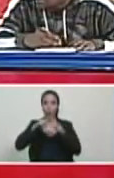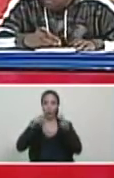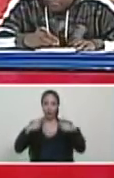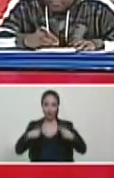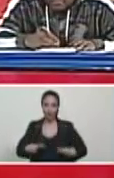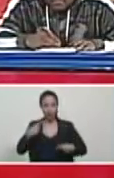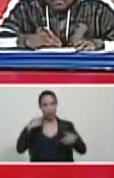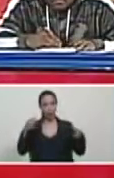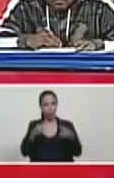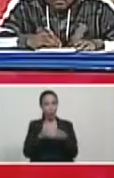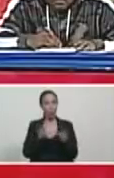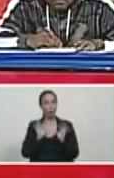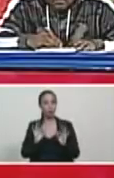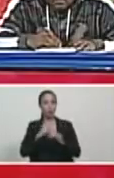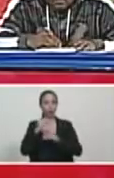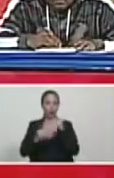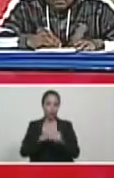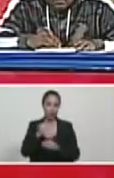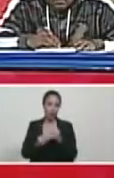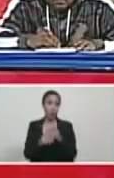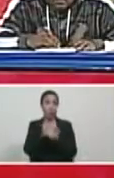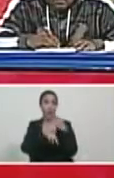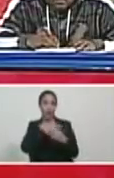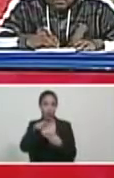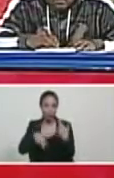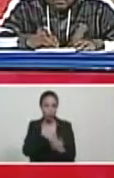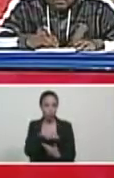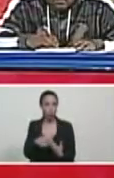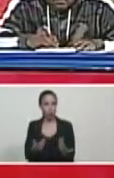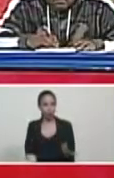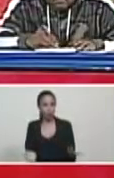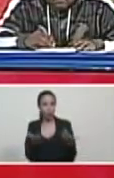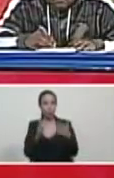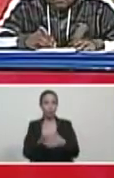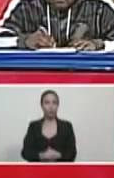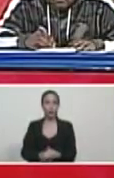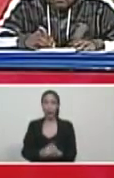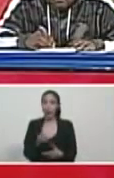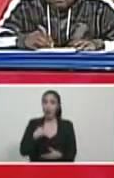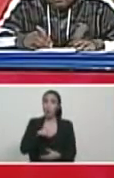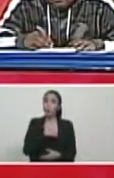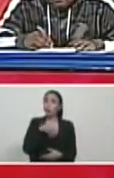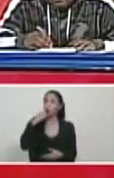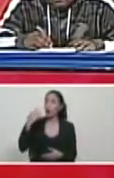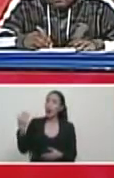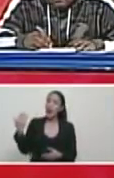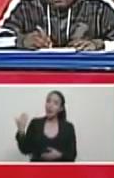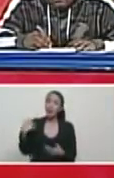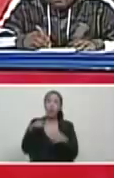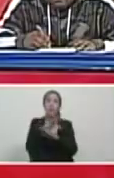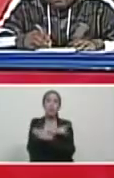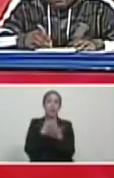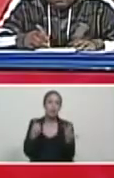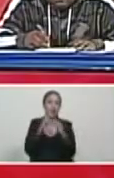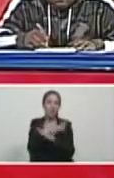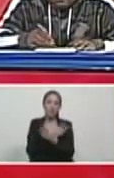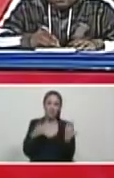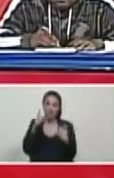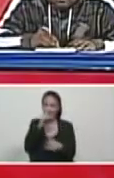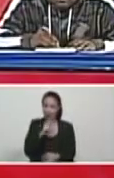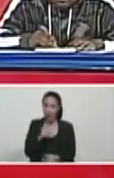poder político, desde la Revolución Bolivariana, nosotros lo hacíamos en pequeñito por allá cuando teníamos 16 años,